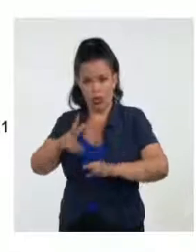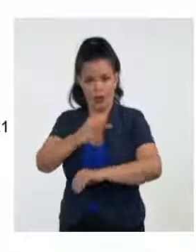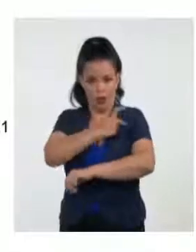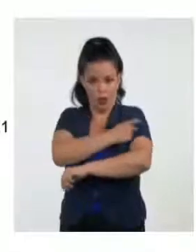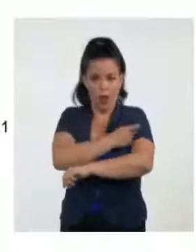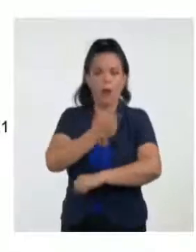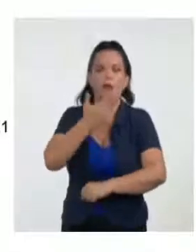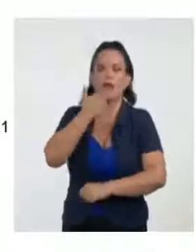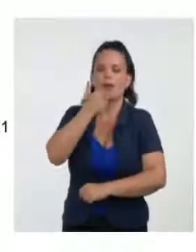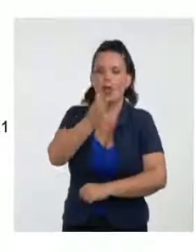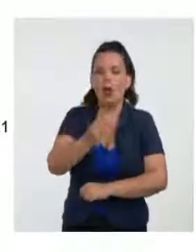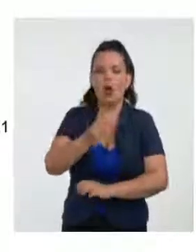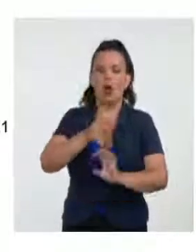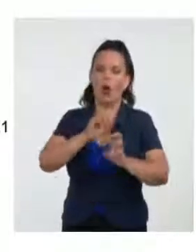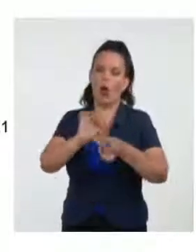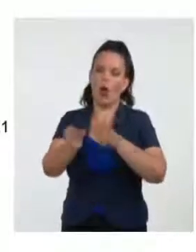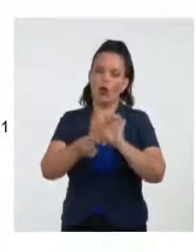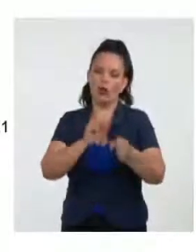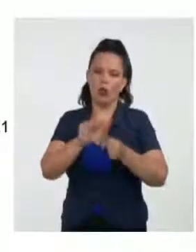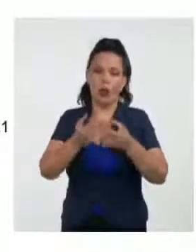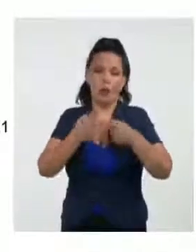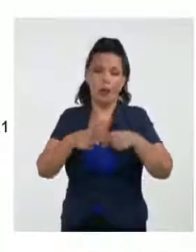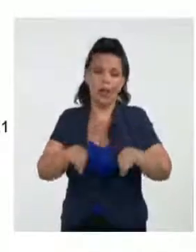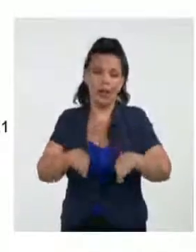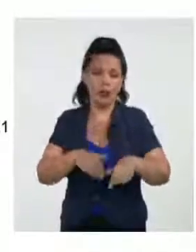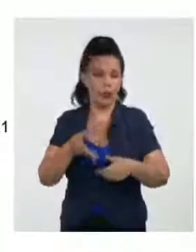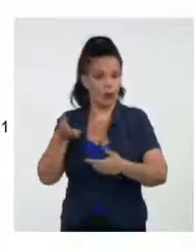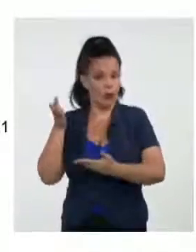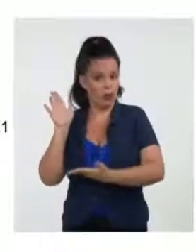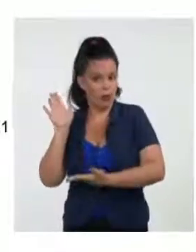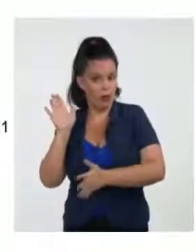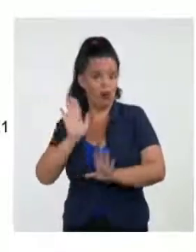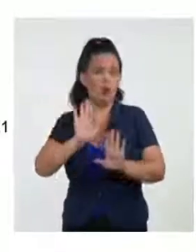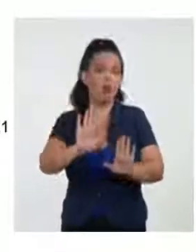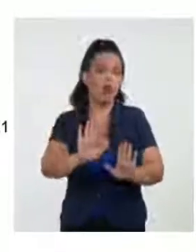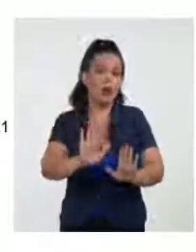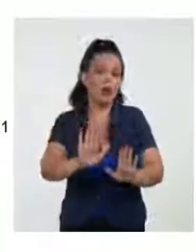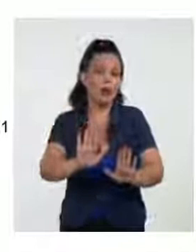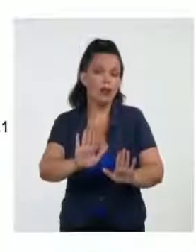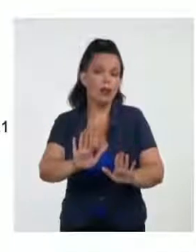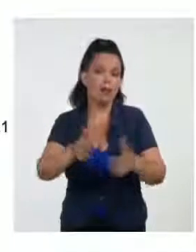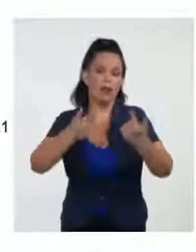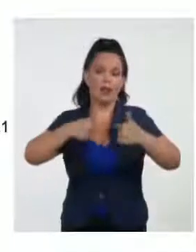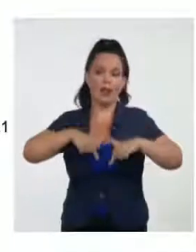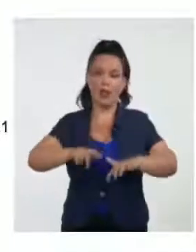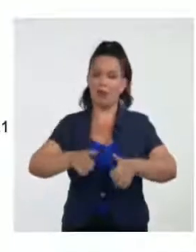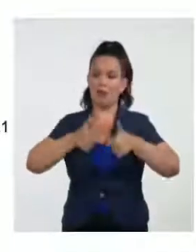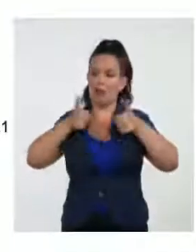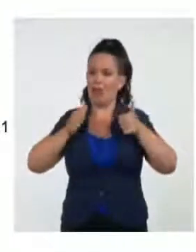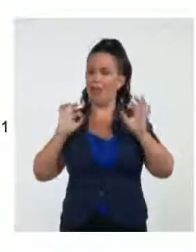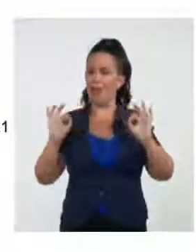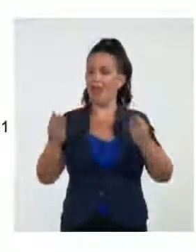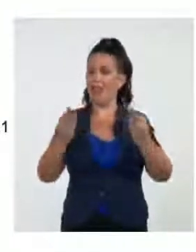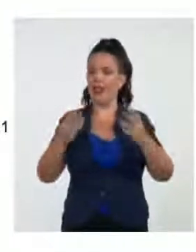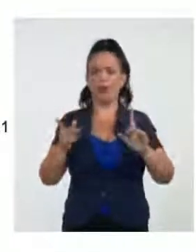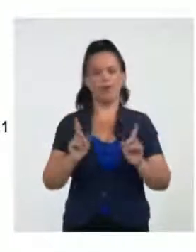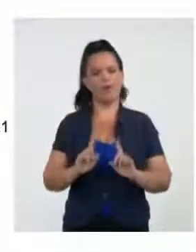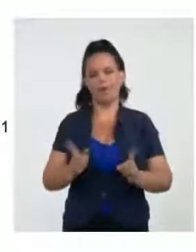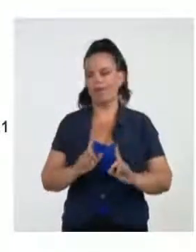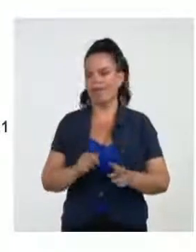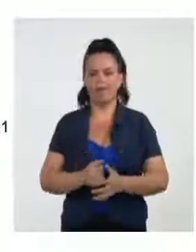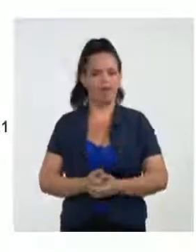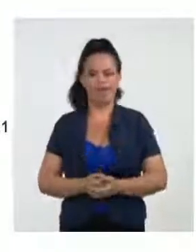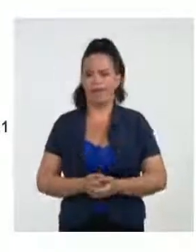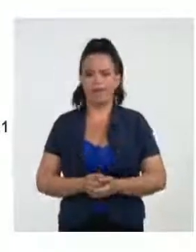este dibujo nos está diciendo que es insuficiente lo que estamos haciendo. Es decir, que la protección es insuficiente